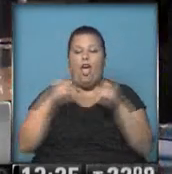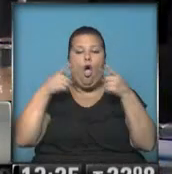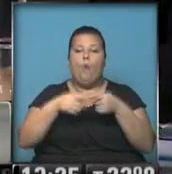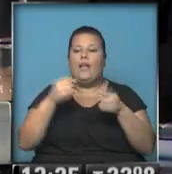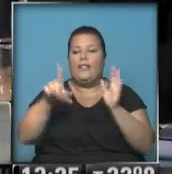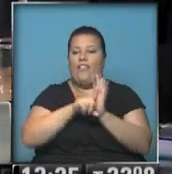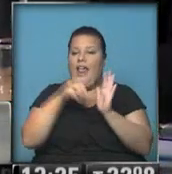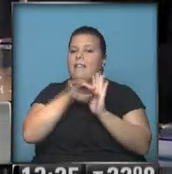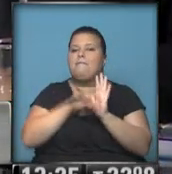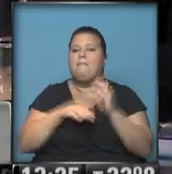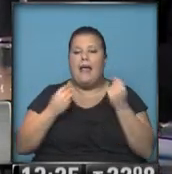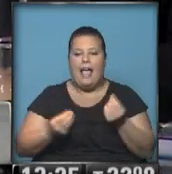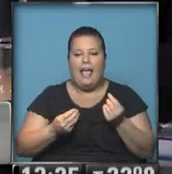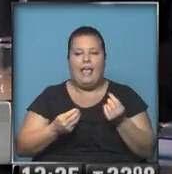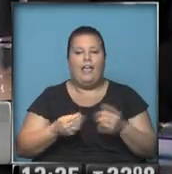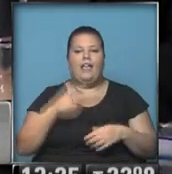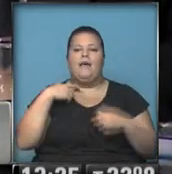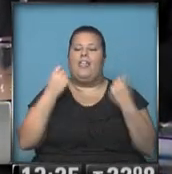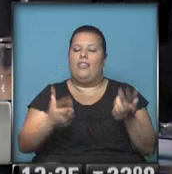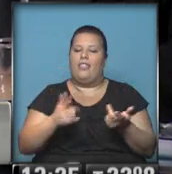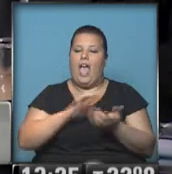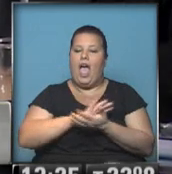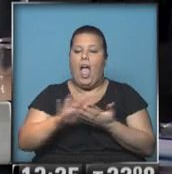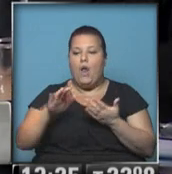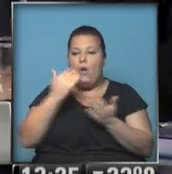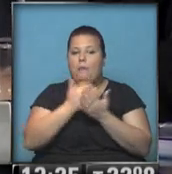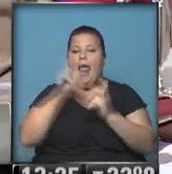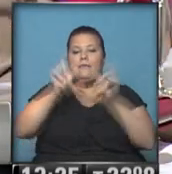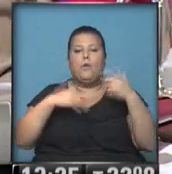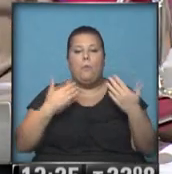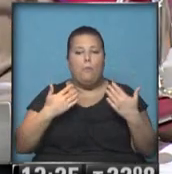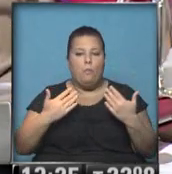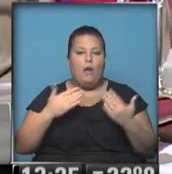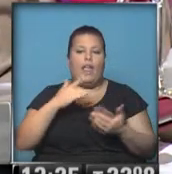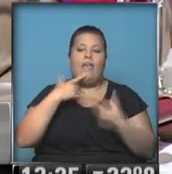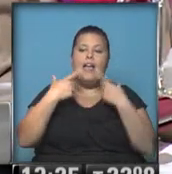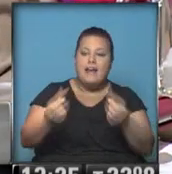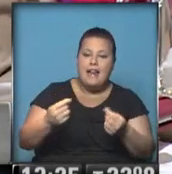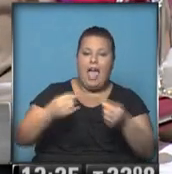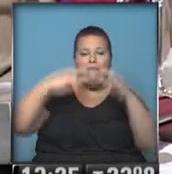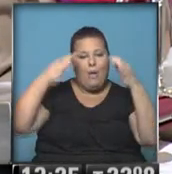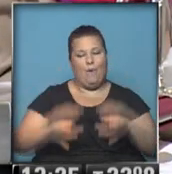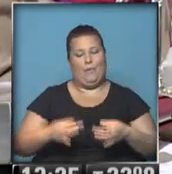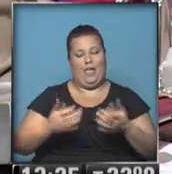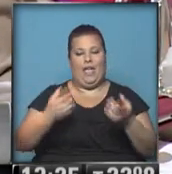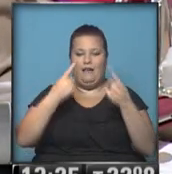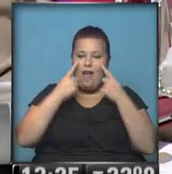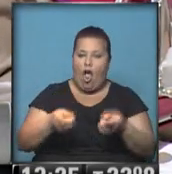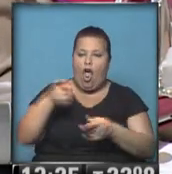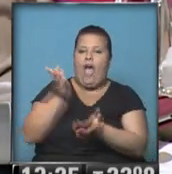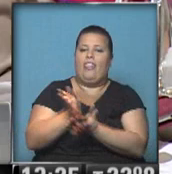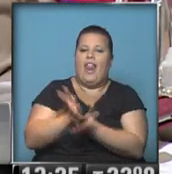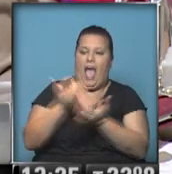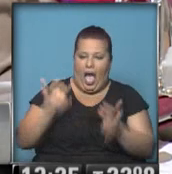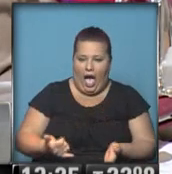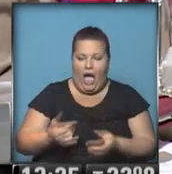de las leyes en términos de generar nuevas instancias para que los consumidores puedan realizar sus reclamos de una manera más efectiva, para que se reconozcan sus